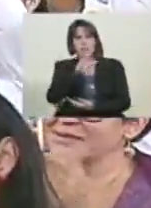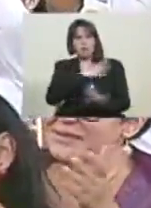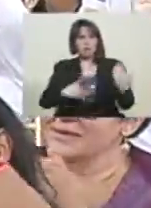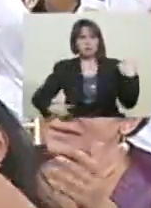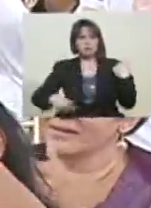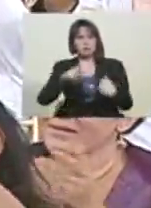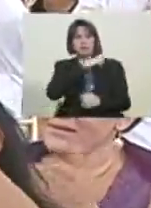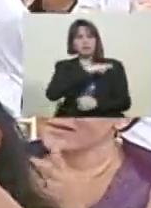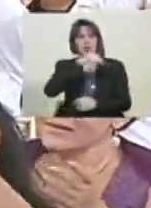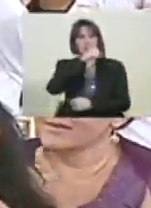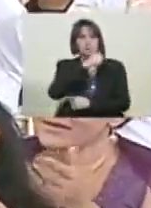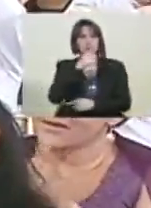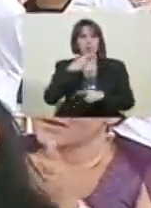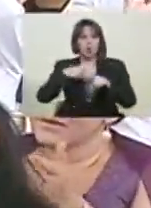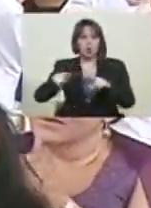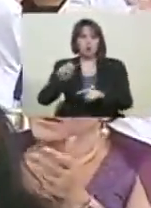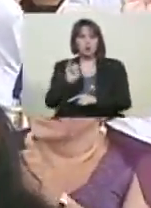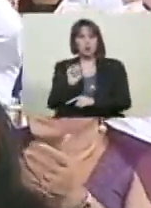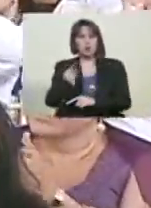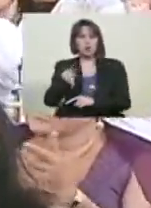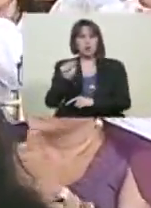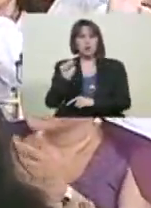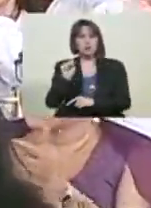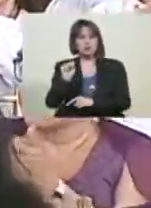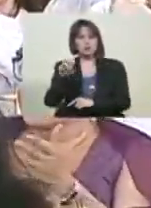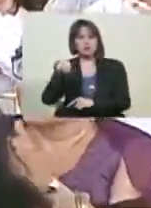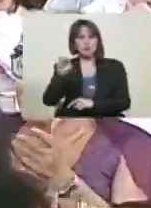representantes del IPASME, además de su presidenta,